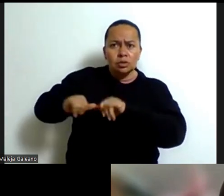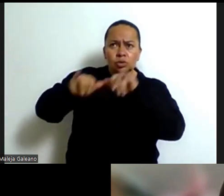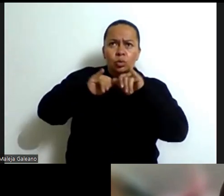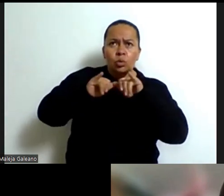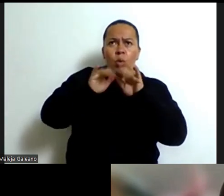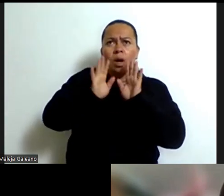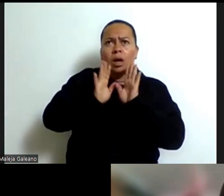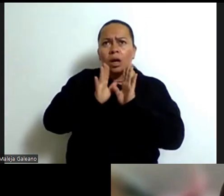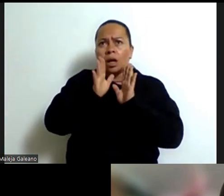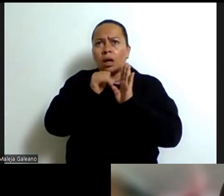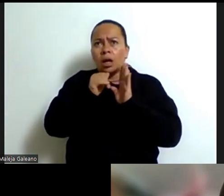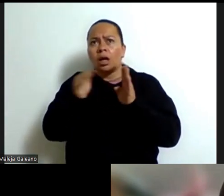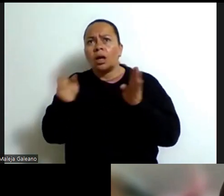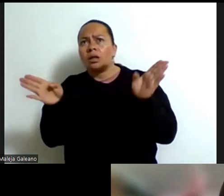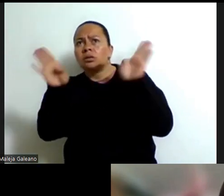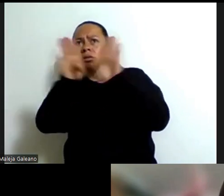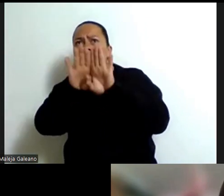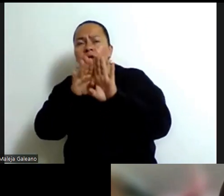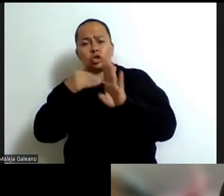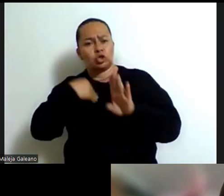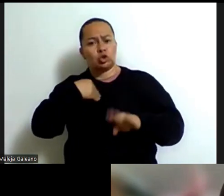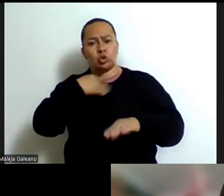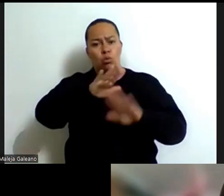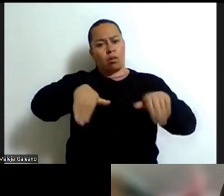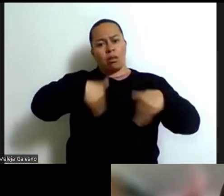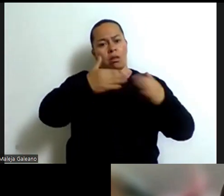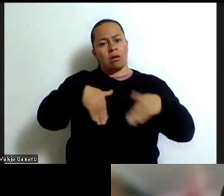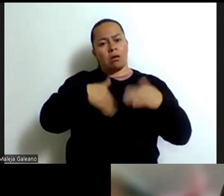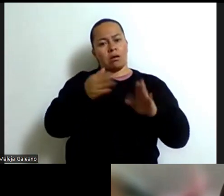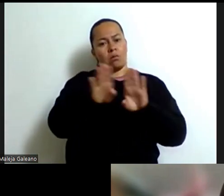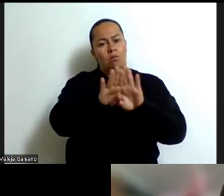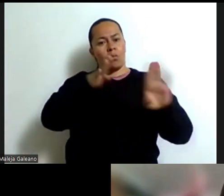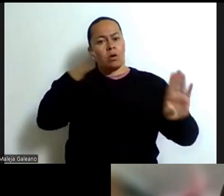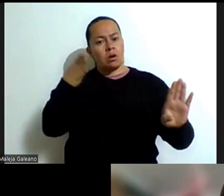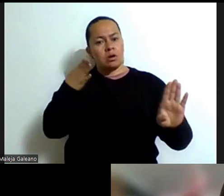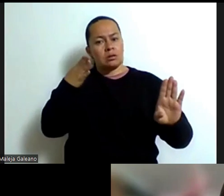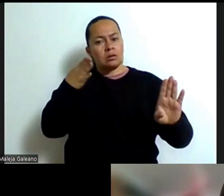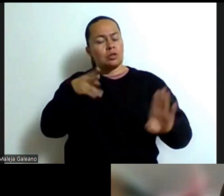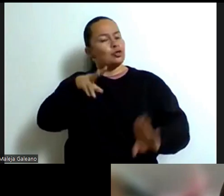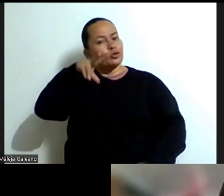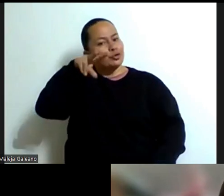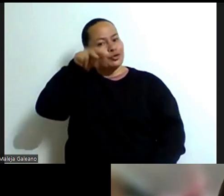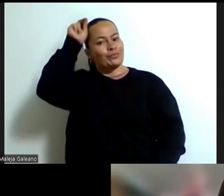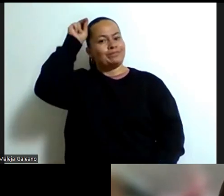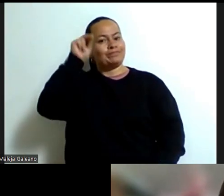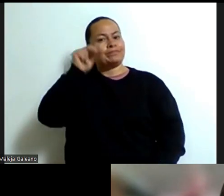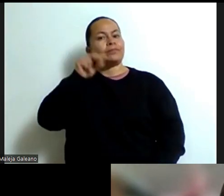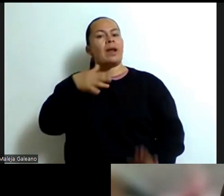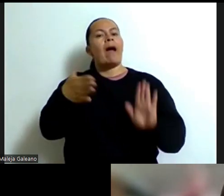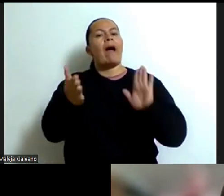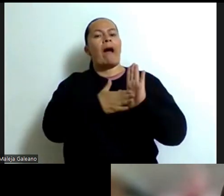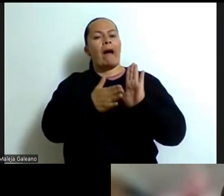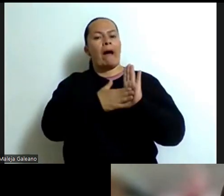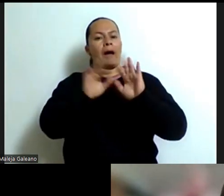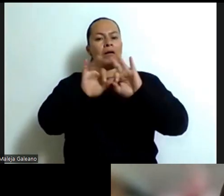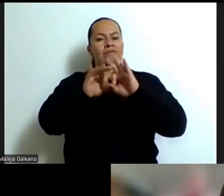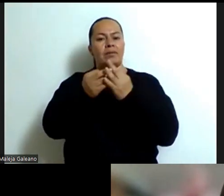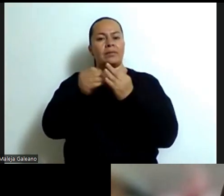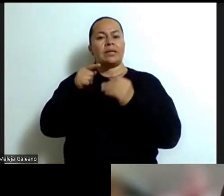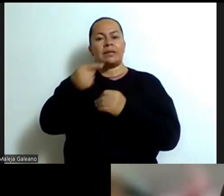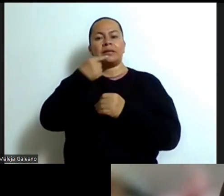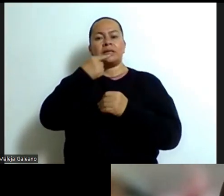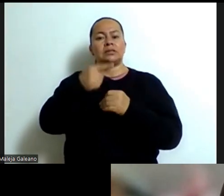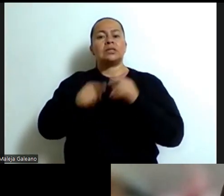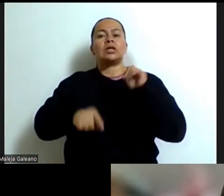la puerta y porque yo ni siquiera tengo puerta no entonces el argumento de su familia era no es que a ti te